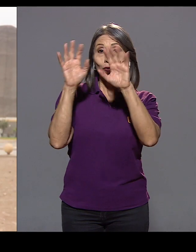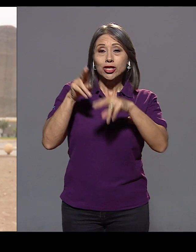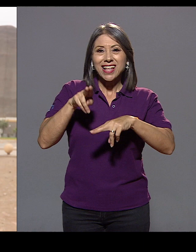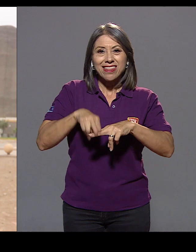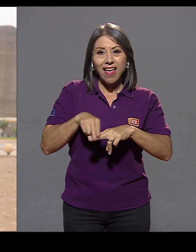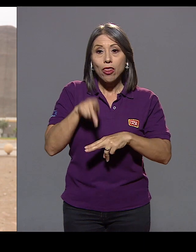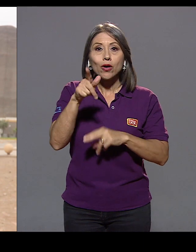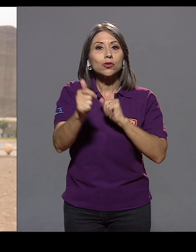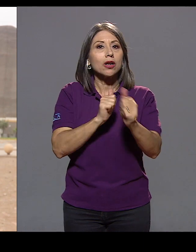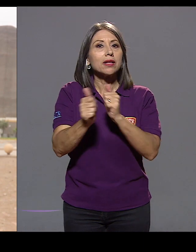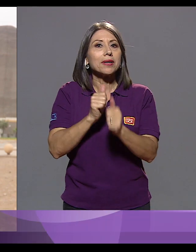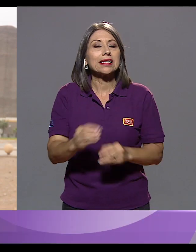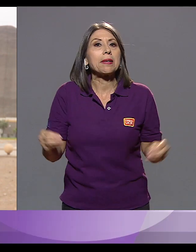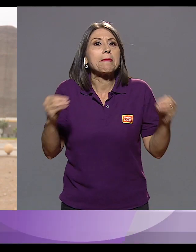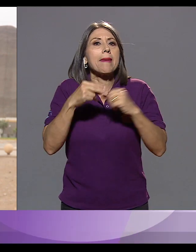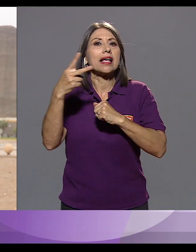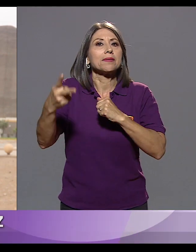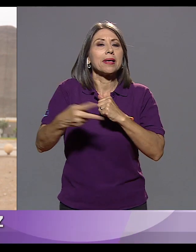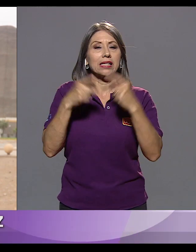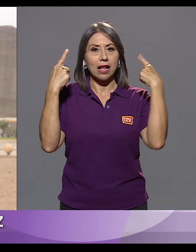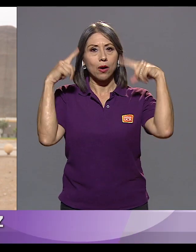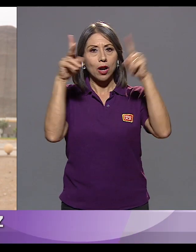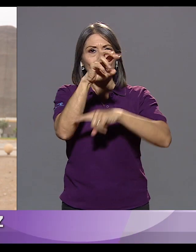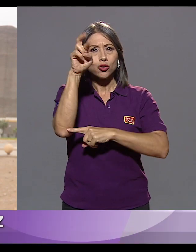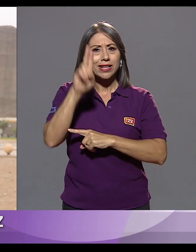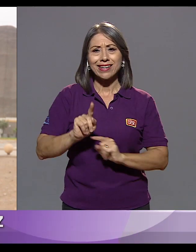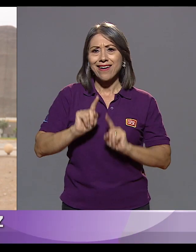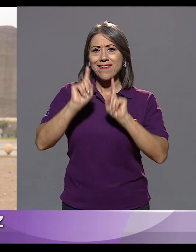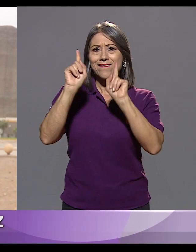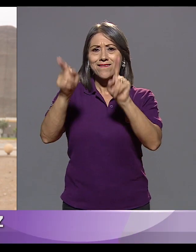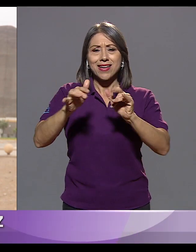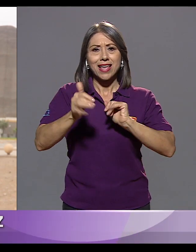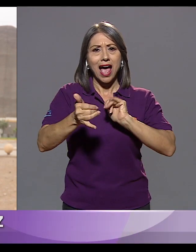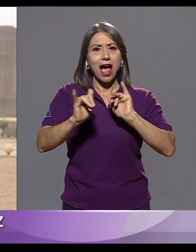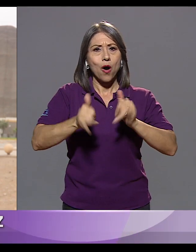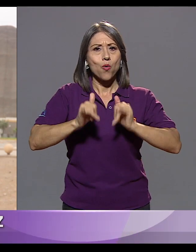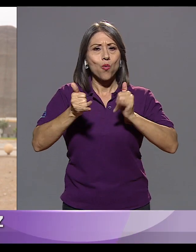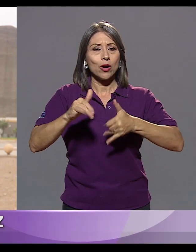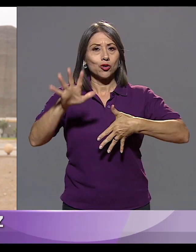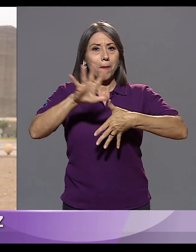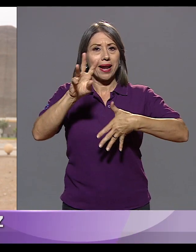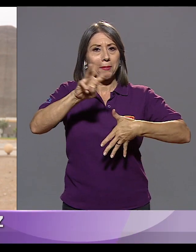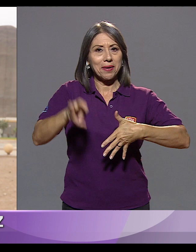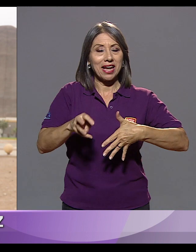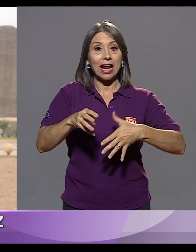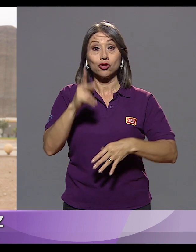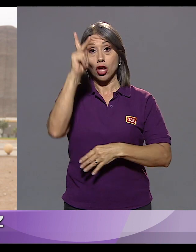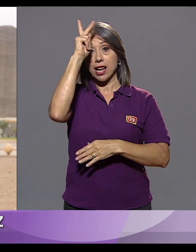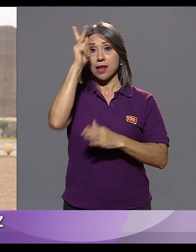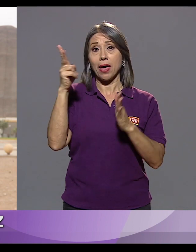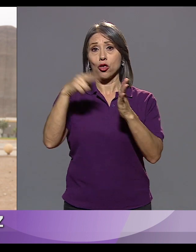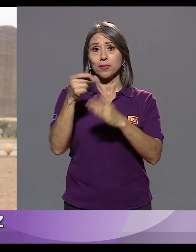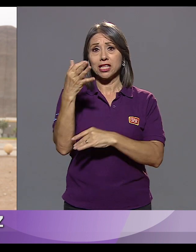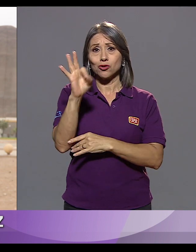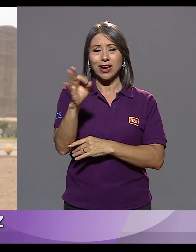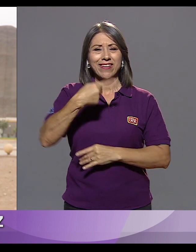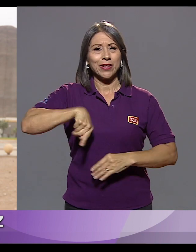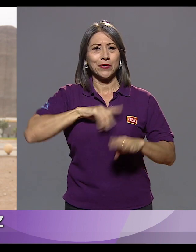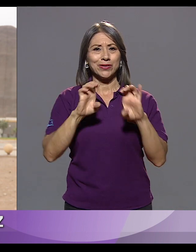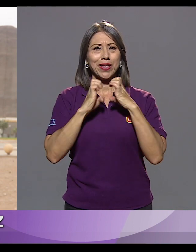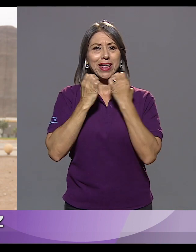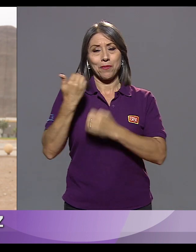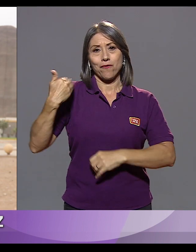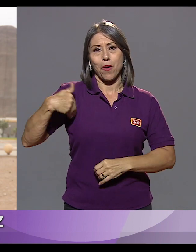Voleibol sentado es una de las disciplinas que más veces ha llevado a Costa Rica a unos Juegos para Panamericanos. En Lima 2019, nuestra